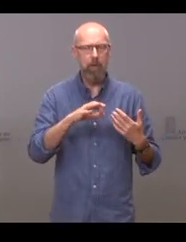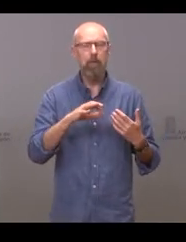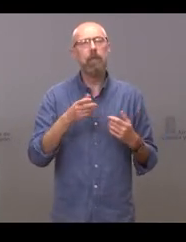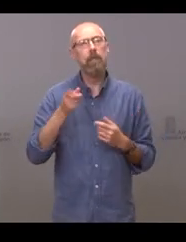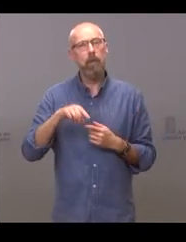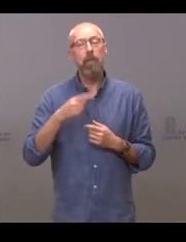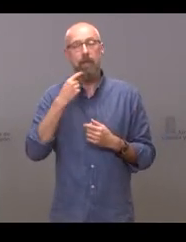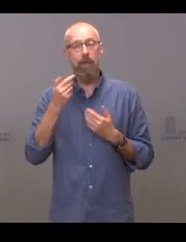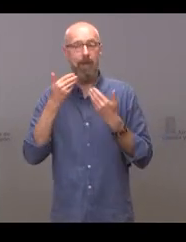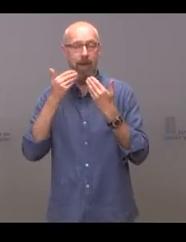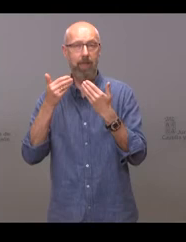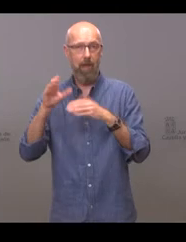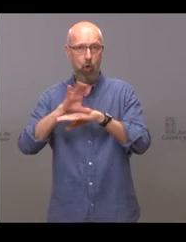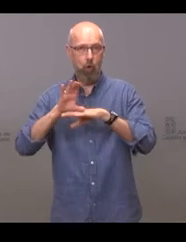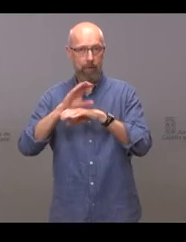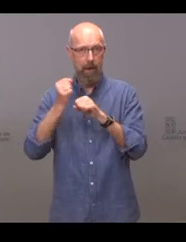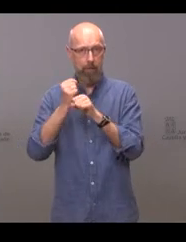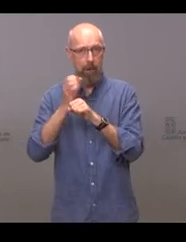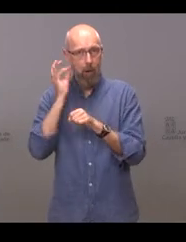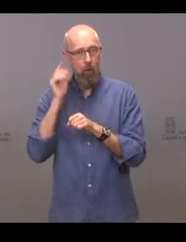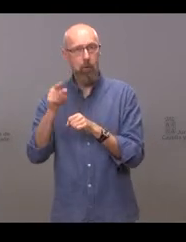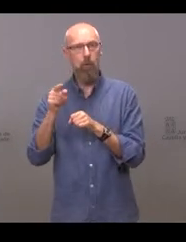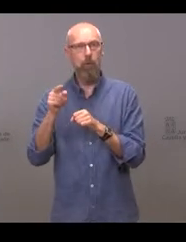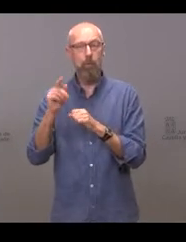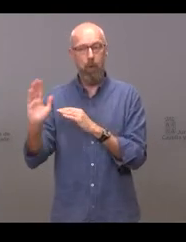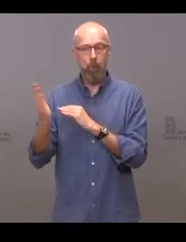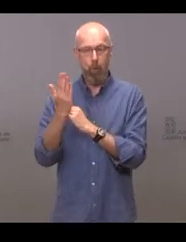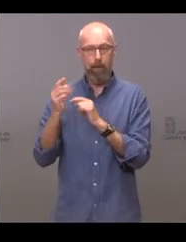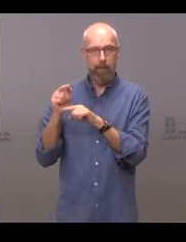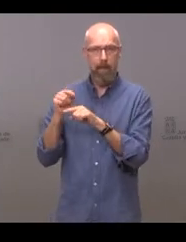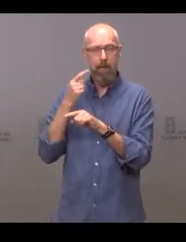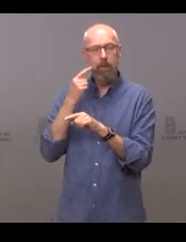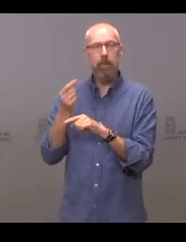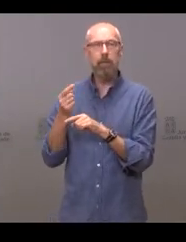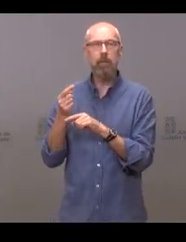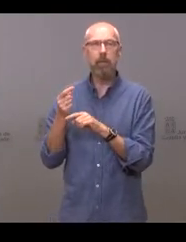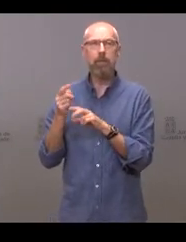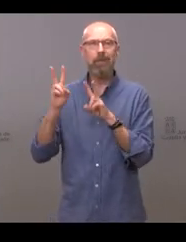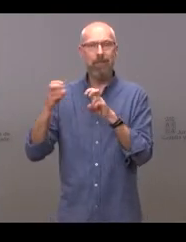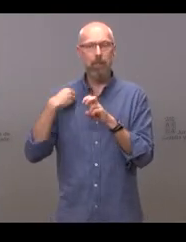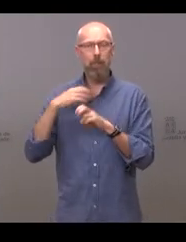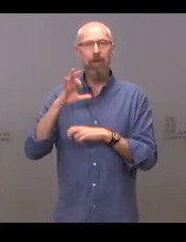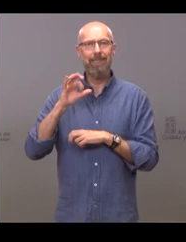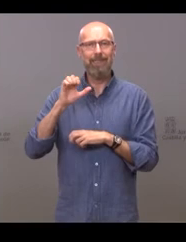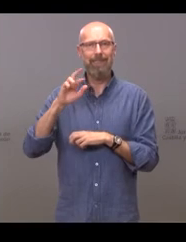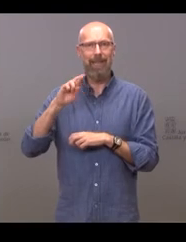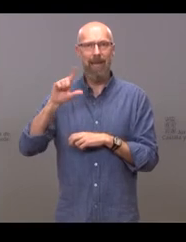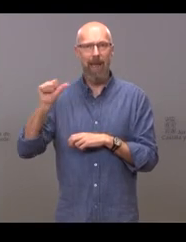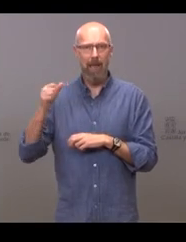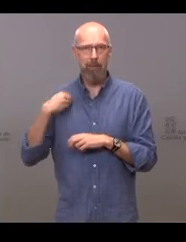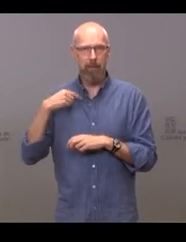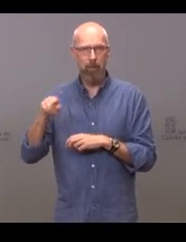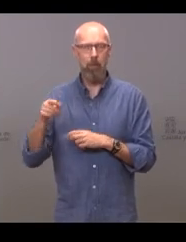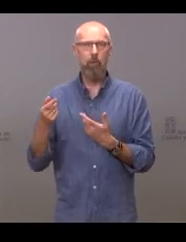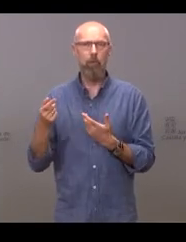la consejera de empleo la propuesta que ha hecho sobre sobre el serla sobre el seguir hablando del serla